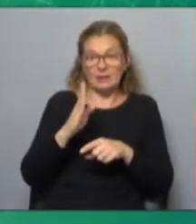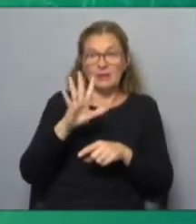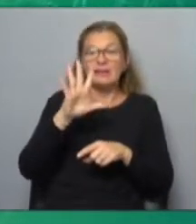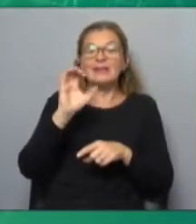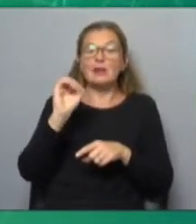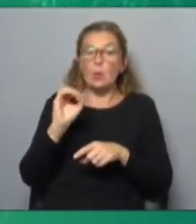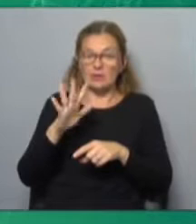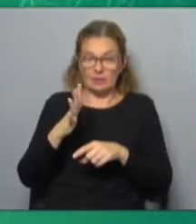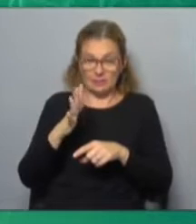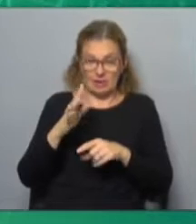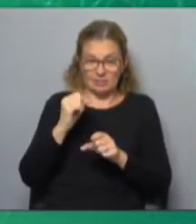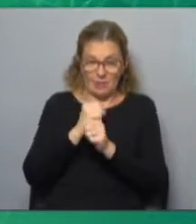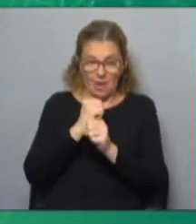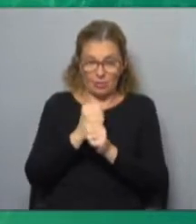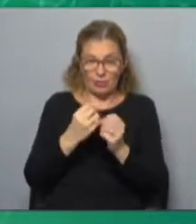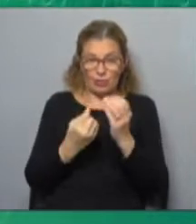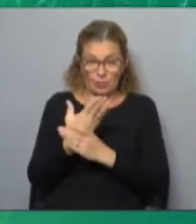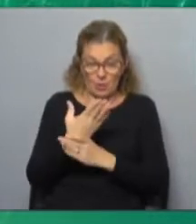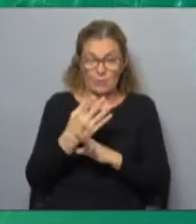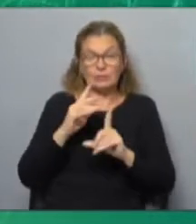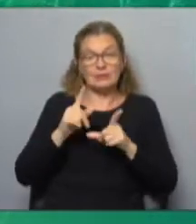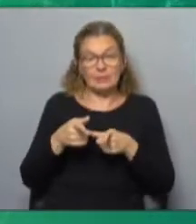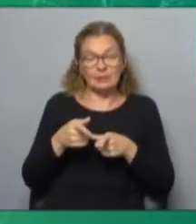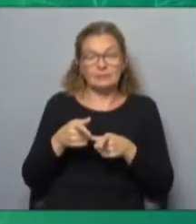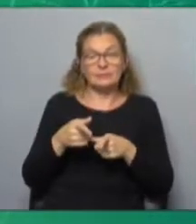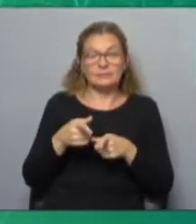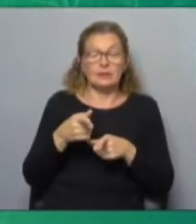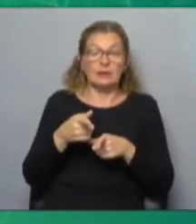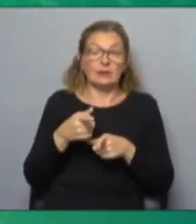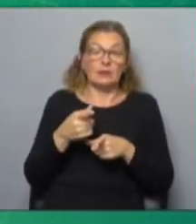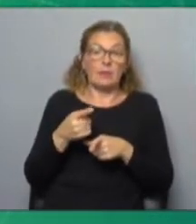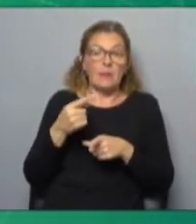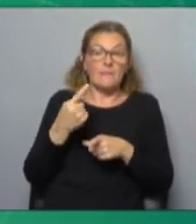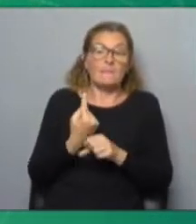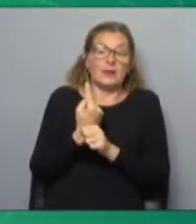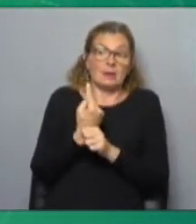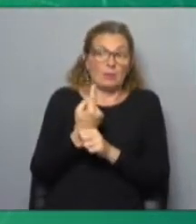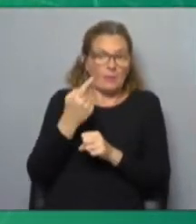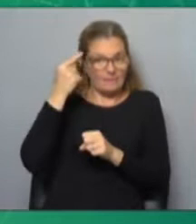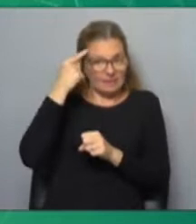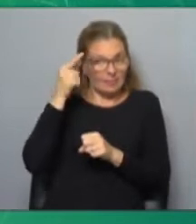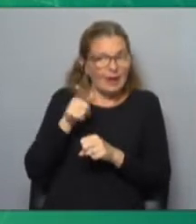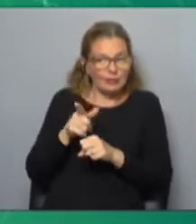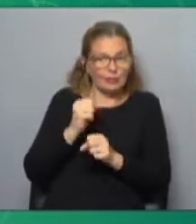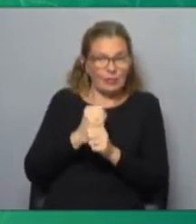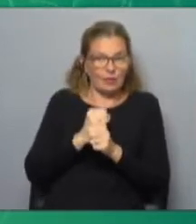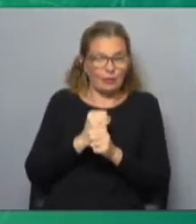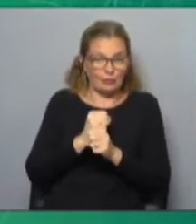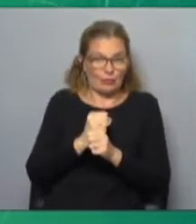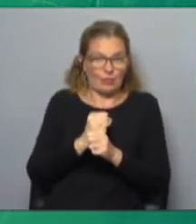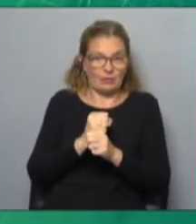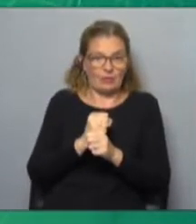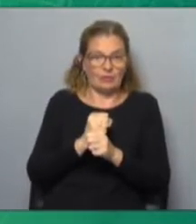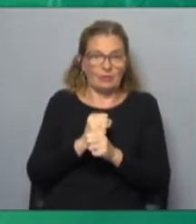50 puestos de trabajo, ocupar 50 puestos de trabajo, que también va a tener una prioridad para estos trabajadores donde no van a tener